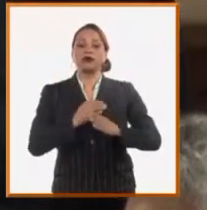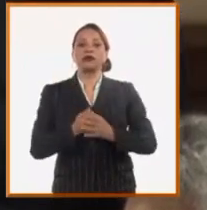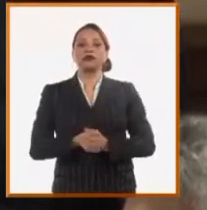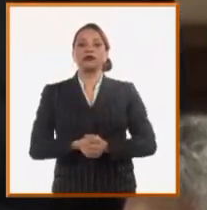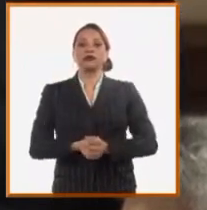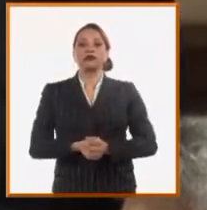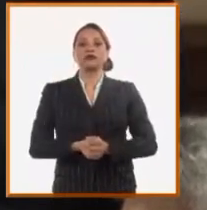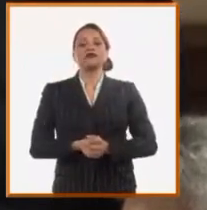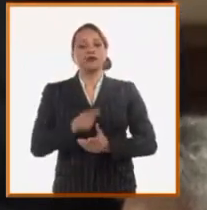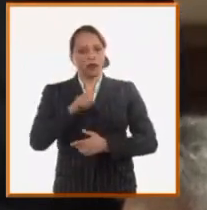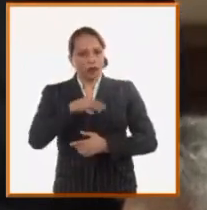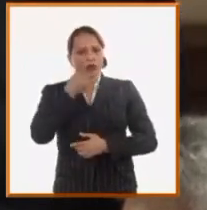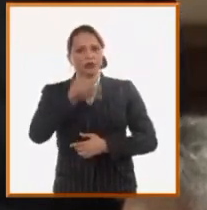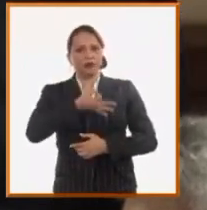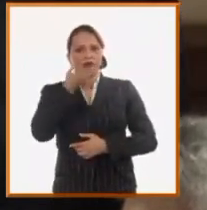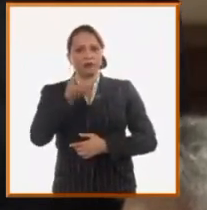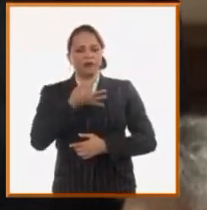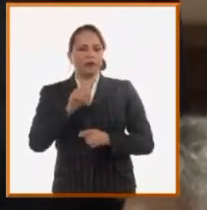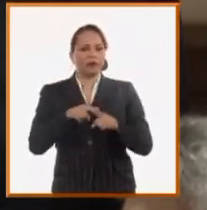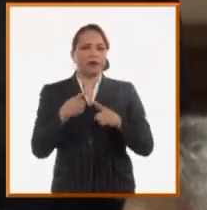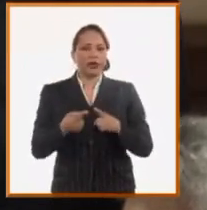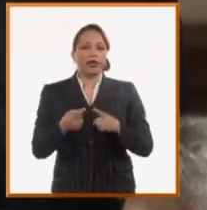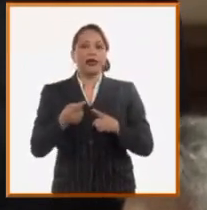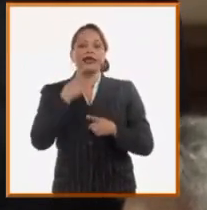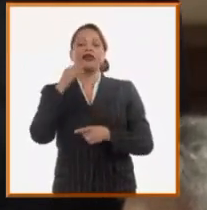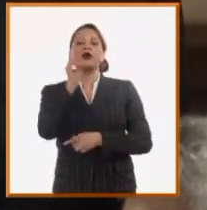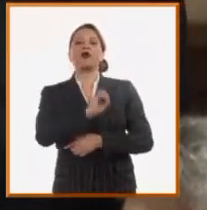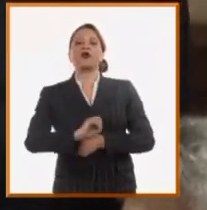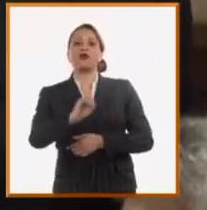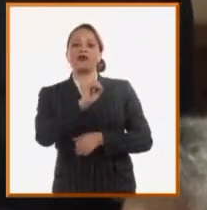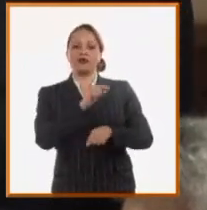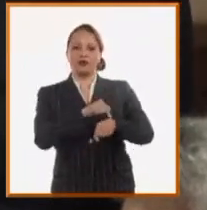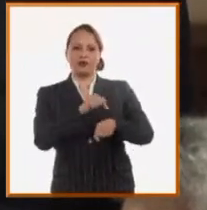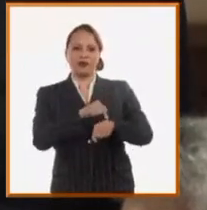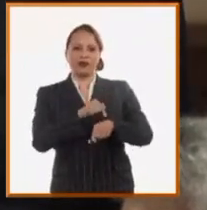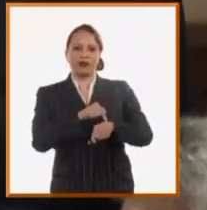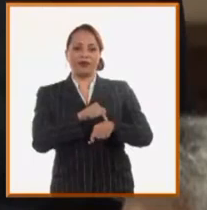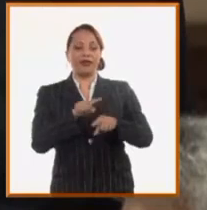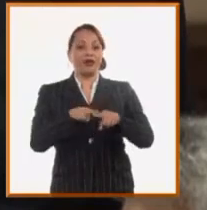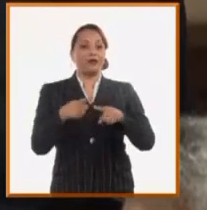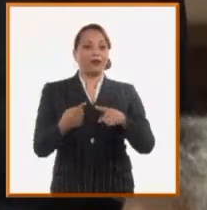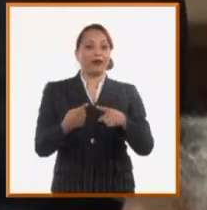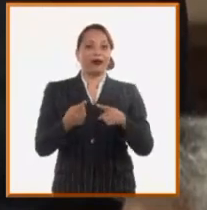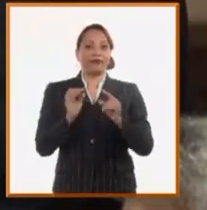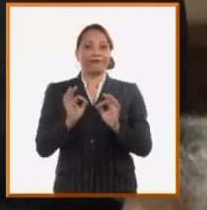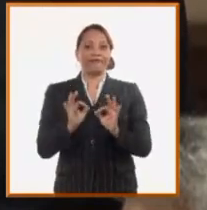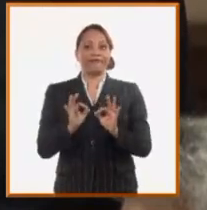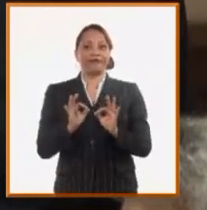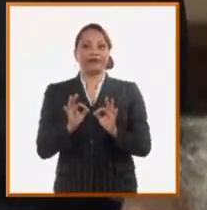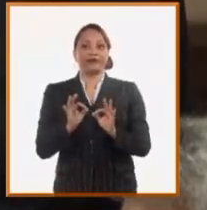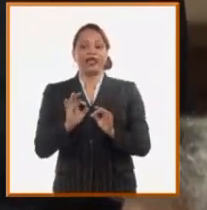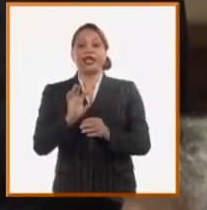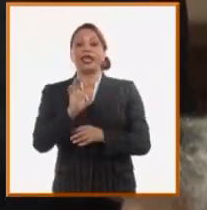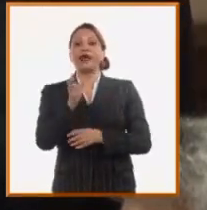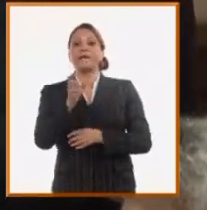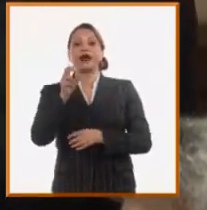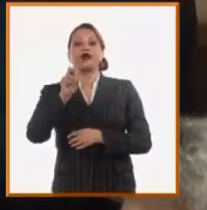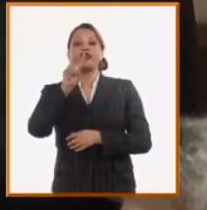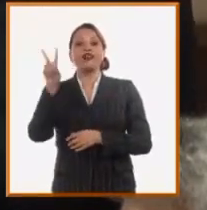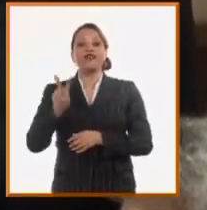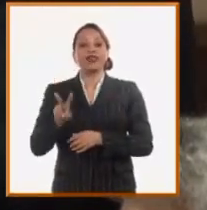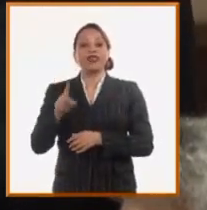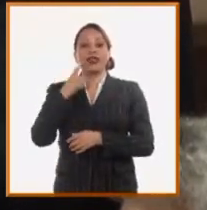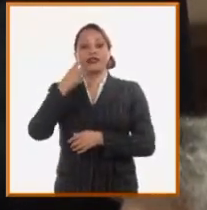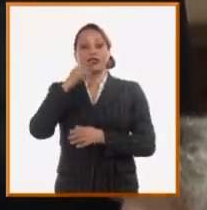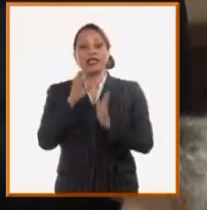Pero eso se explica. ¿Saben cómo se explica? En la oportunidad. Porque el dinero, el barco de Vietnam de arroz es el dinero